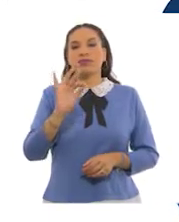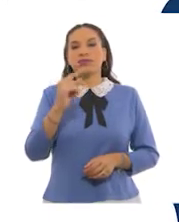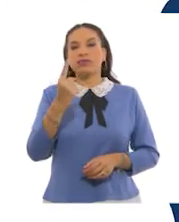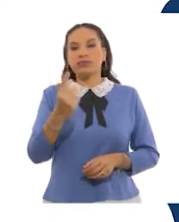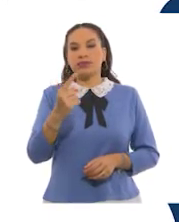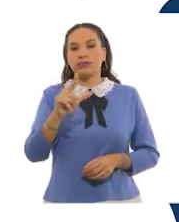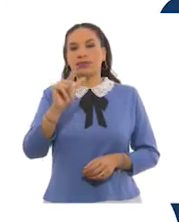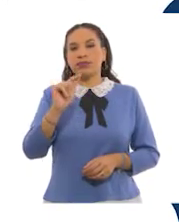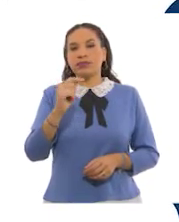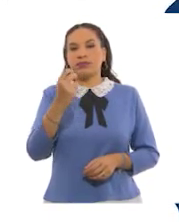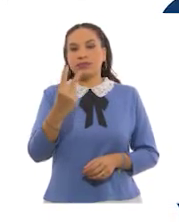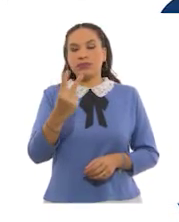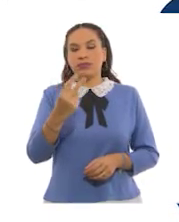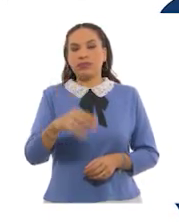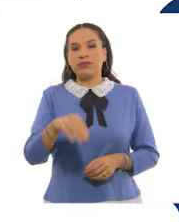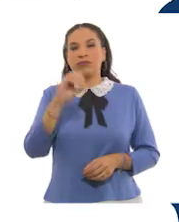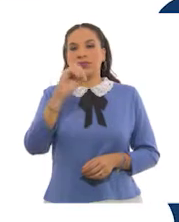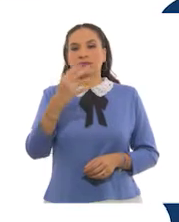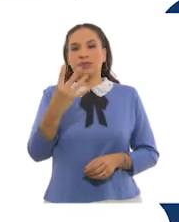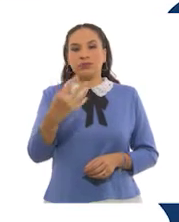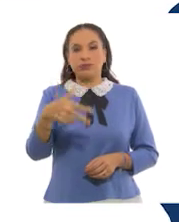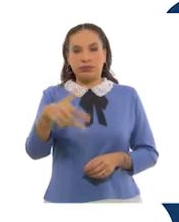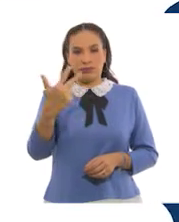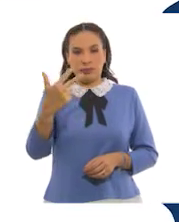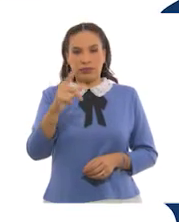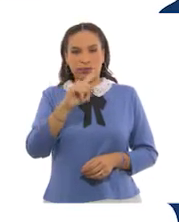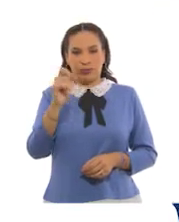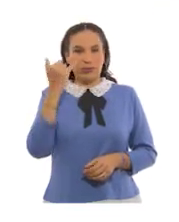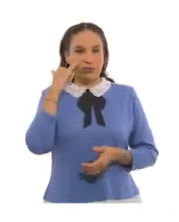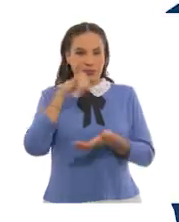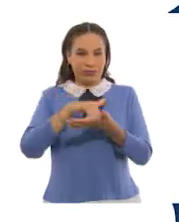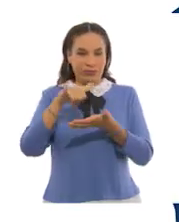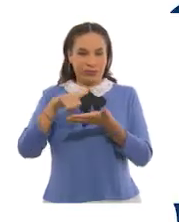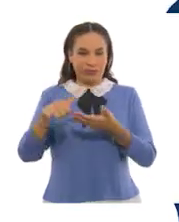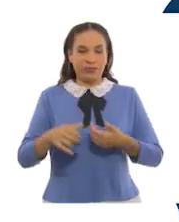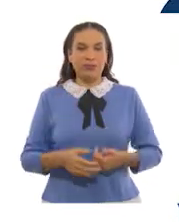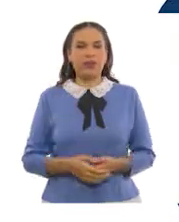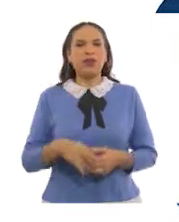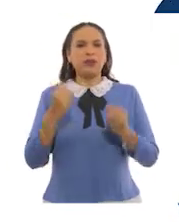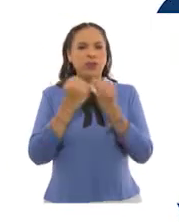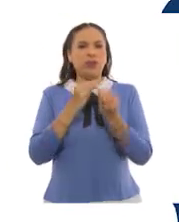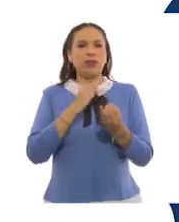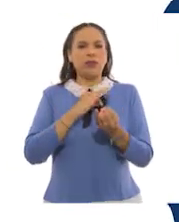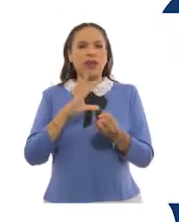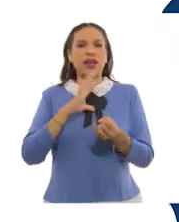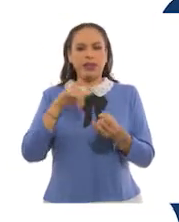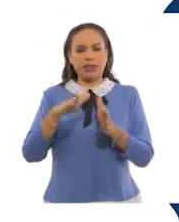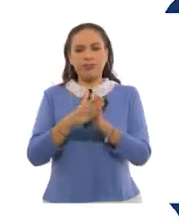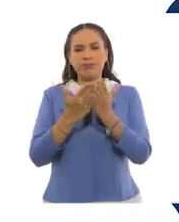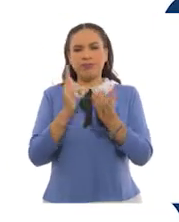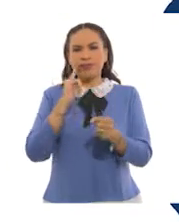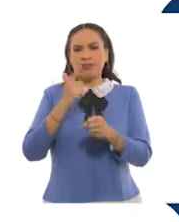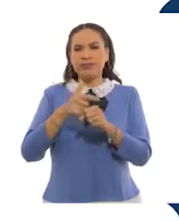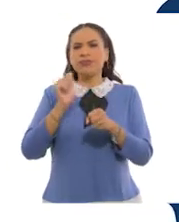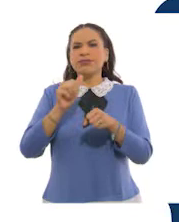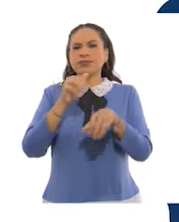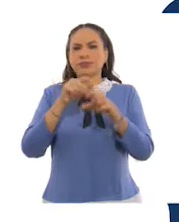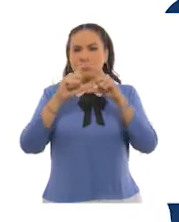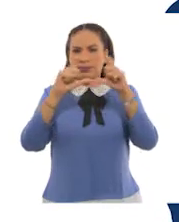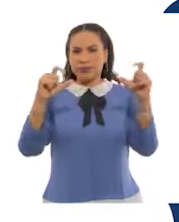41 72 04 13 con 100 líneas. También puedes encontrar los libros de texto en la